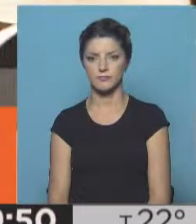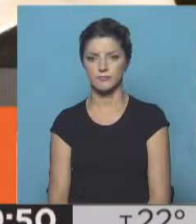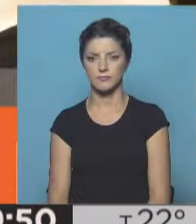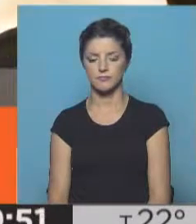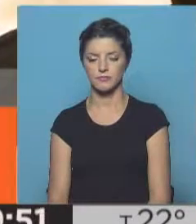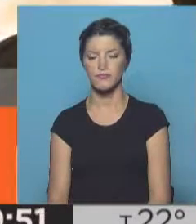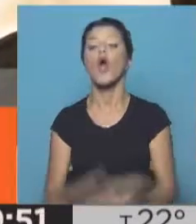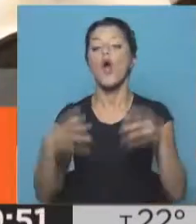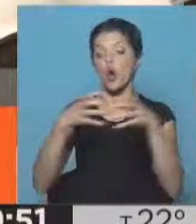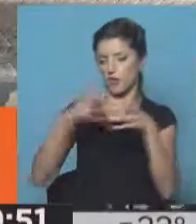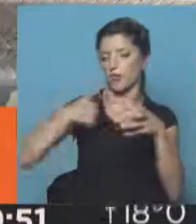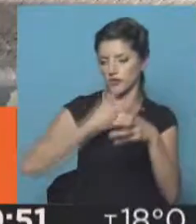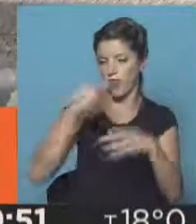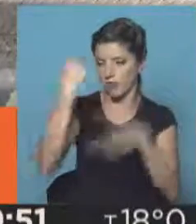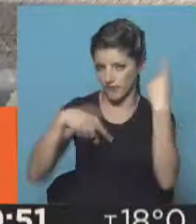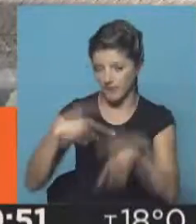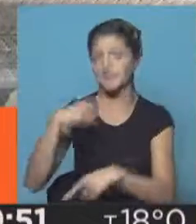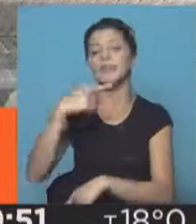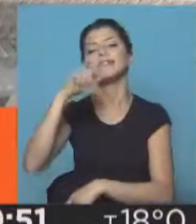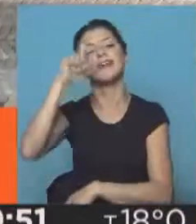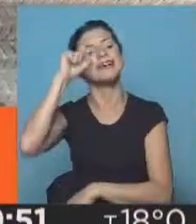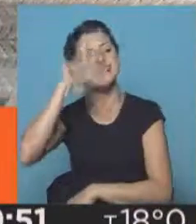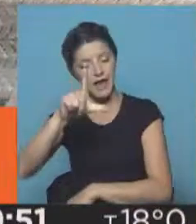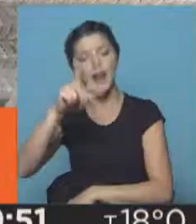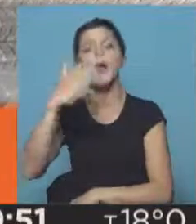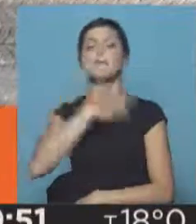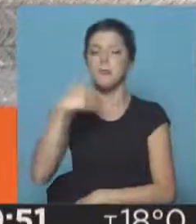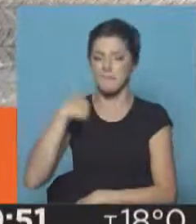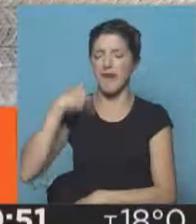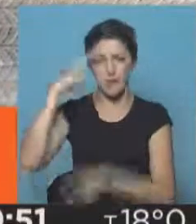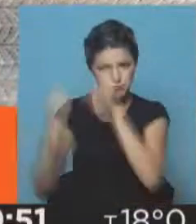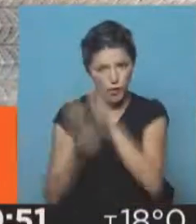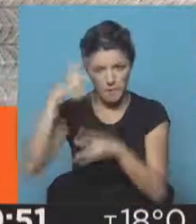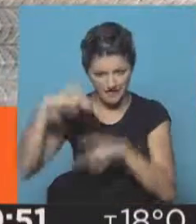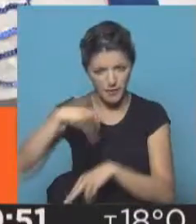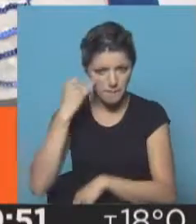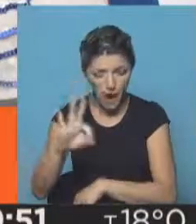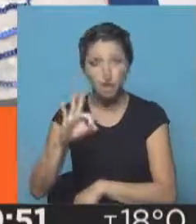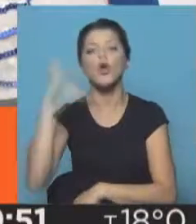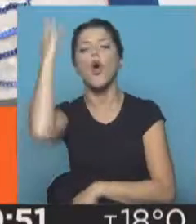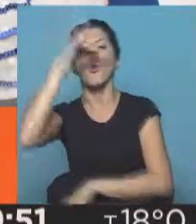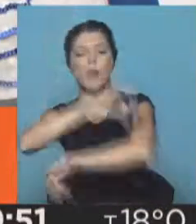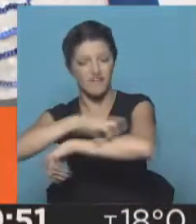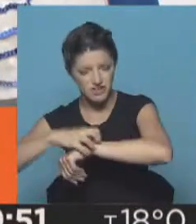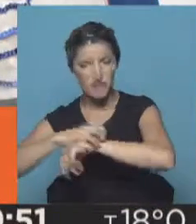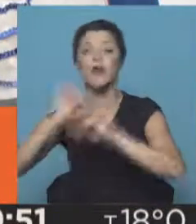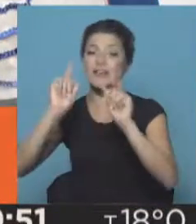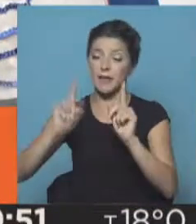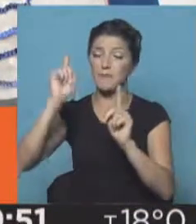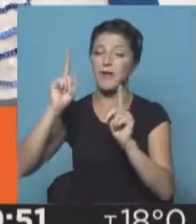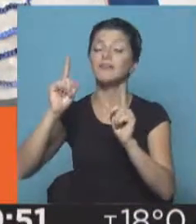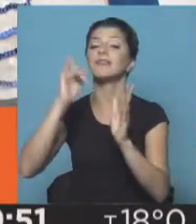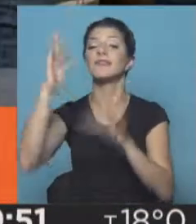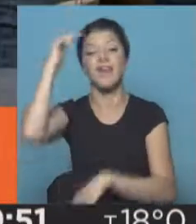Estaban los movimientos sociales, el CEL, Madres Línea Fundadora, los curas villeros y hasta el mismísimo arzobispo Poli